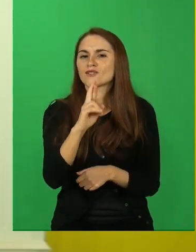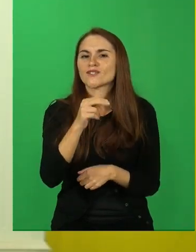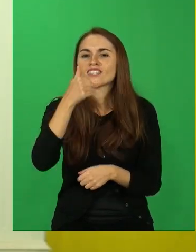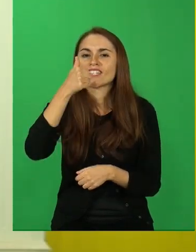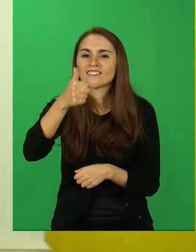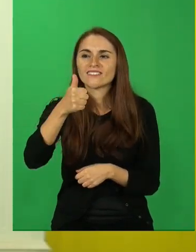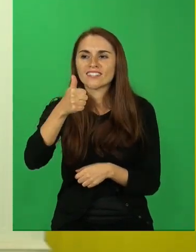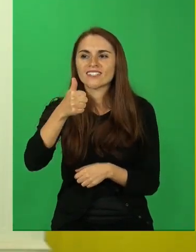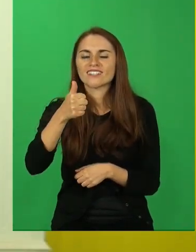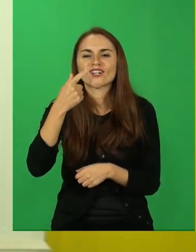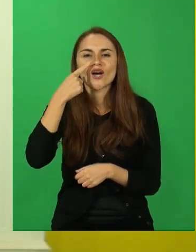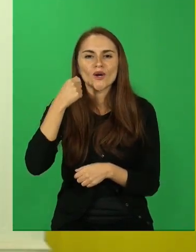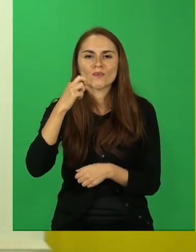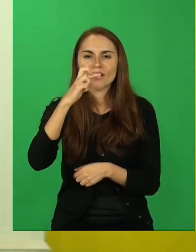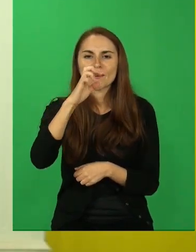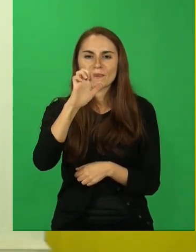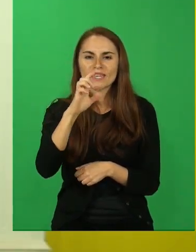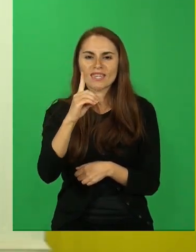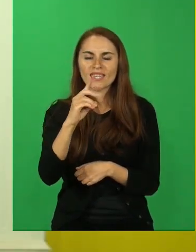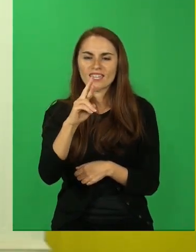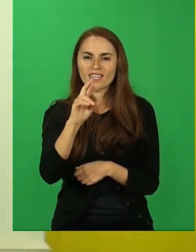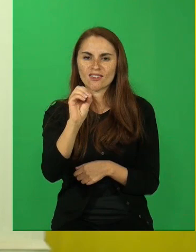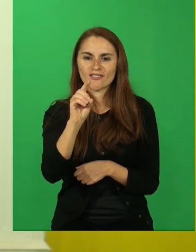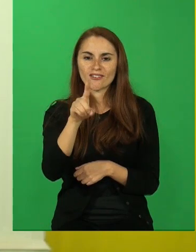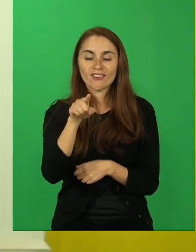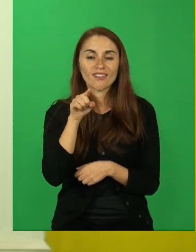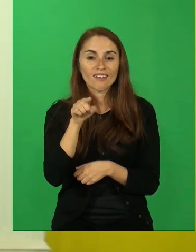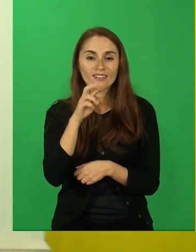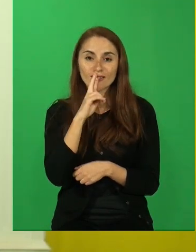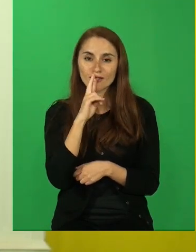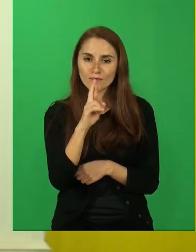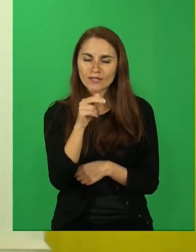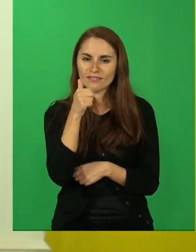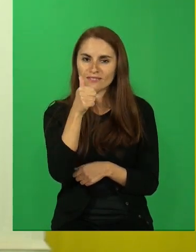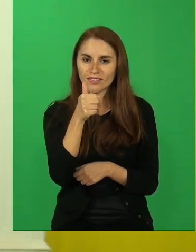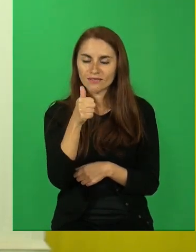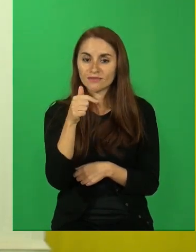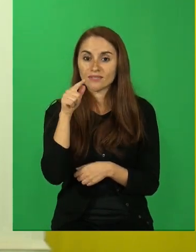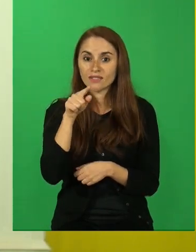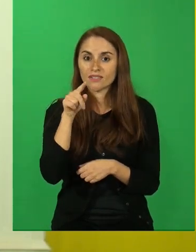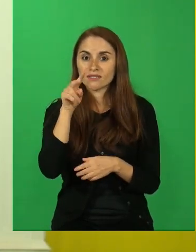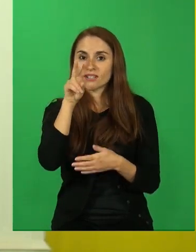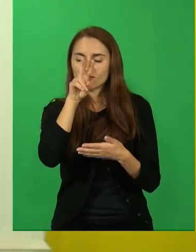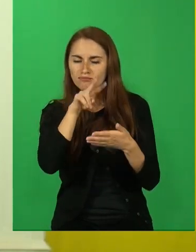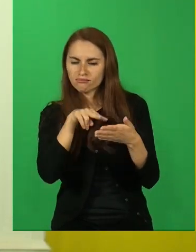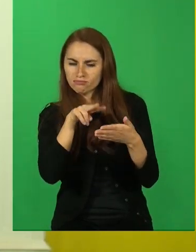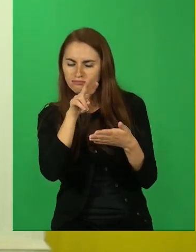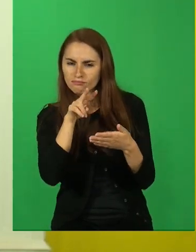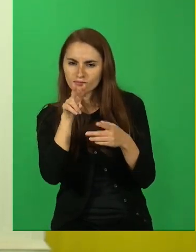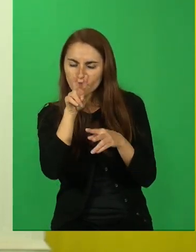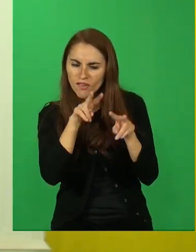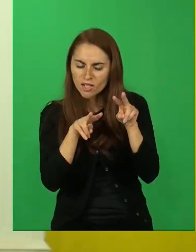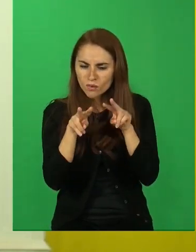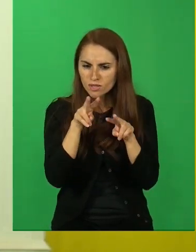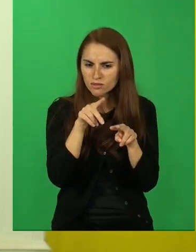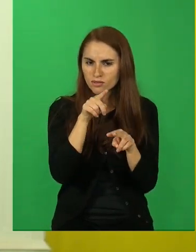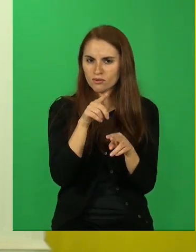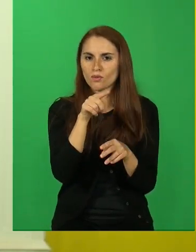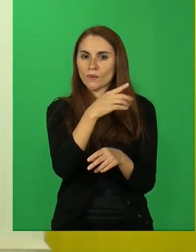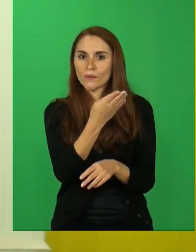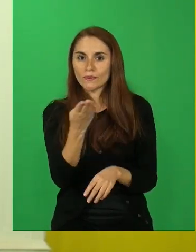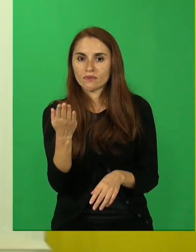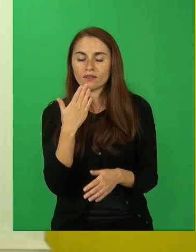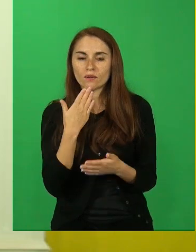era Pedro. Estas son preguntas de evaluación. Así que cada vez que tú te veas